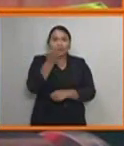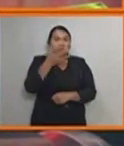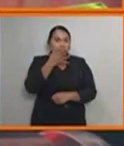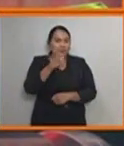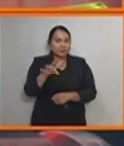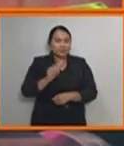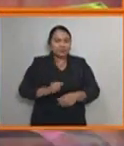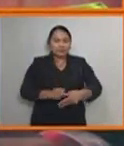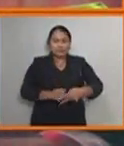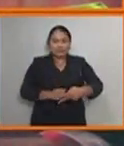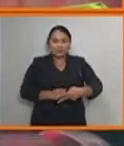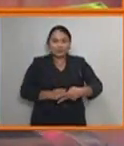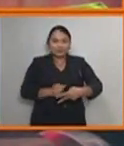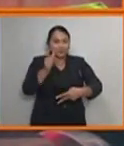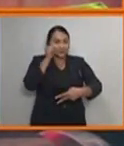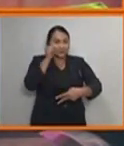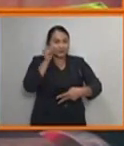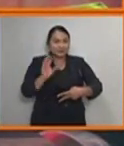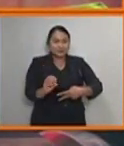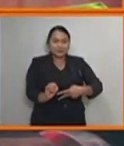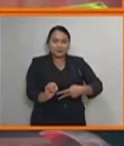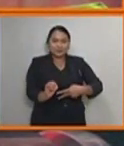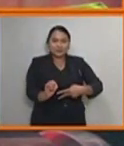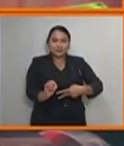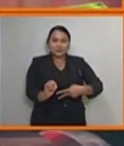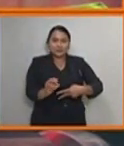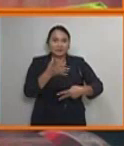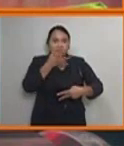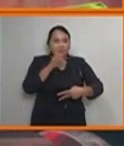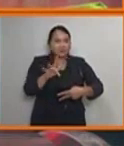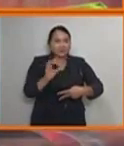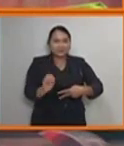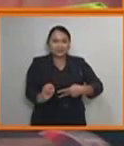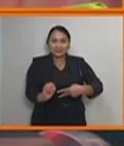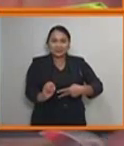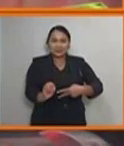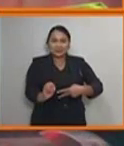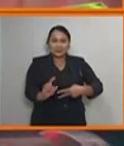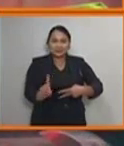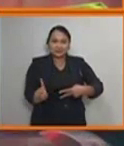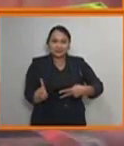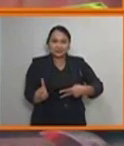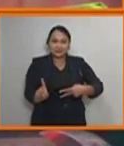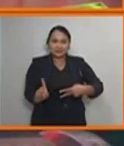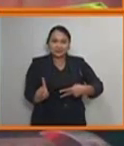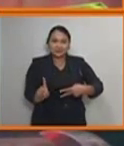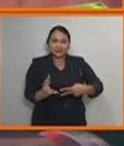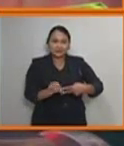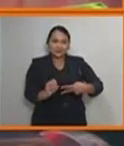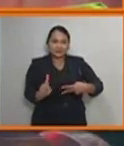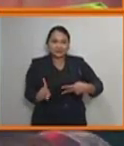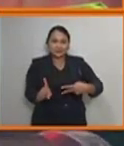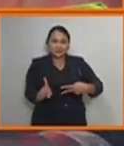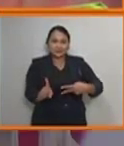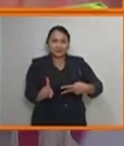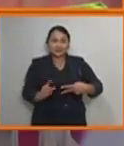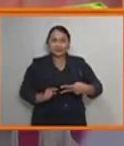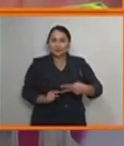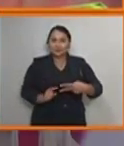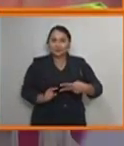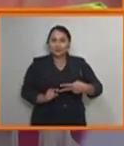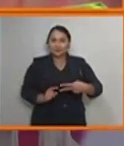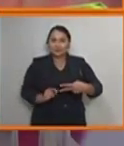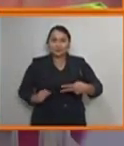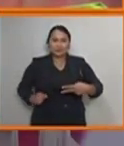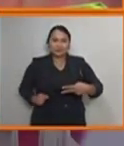porque este es, atentos, 0. Segundo dígito suerte, porque este es el 1. Primer número ganador, 01. Segundo número